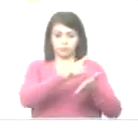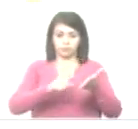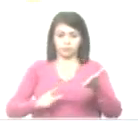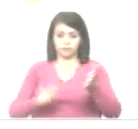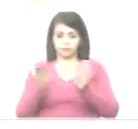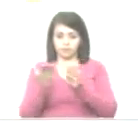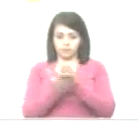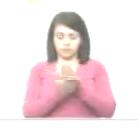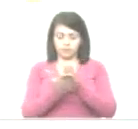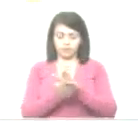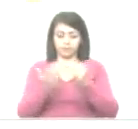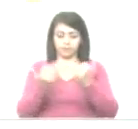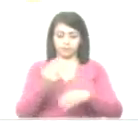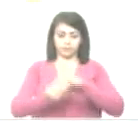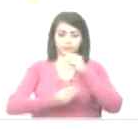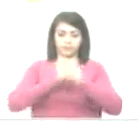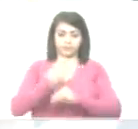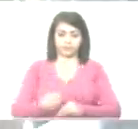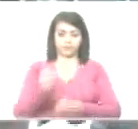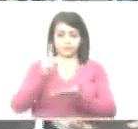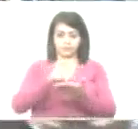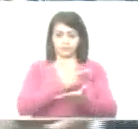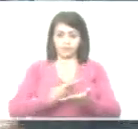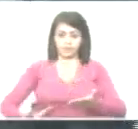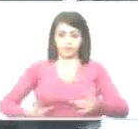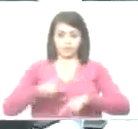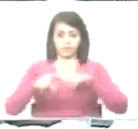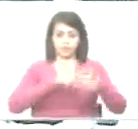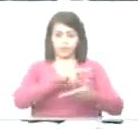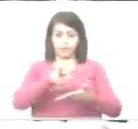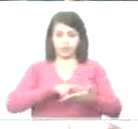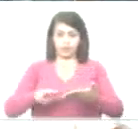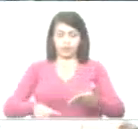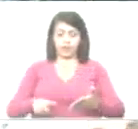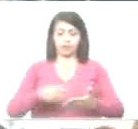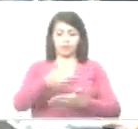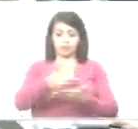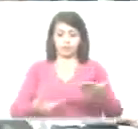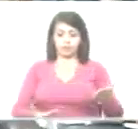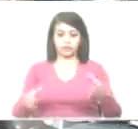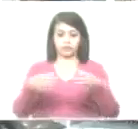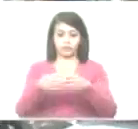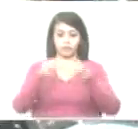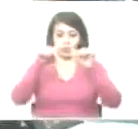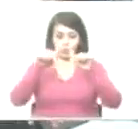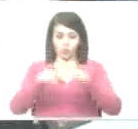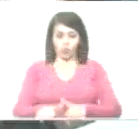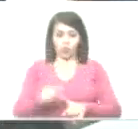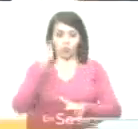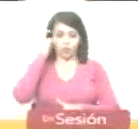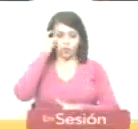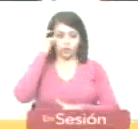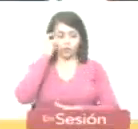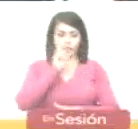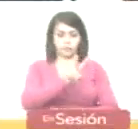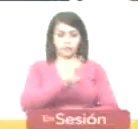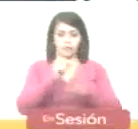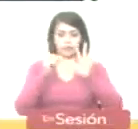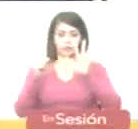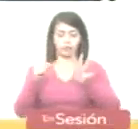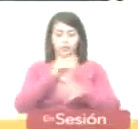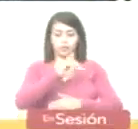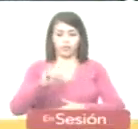anexa. A continuación, el presidente ordenó dar lectura al acta de la sesión ordinaria del día